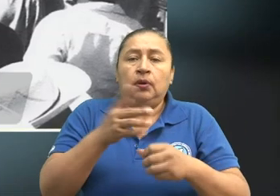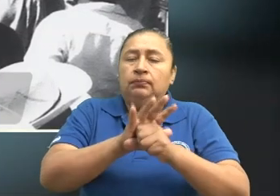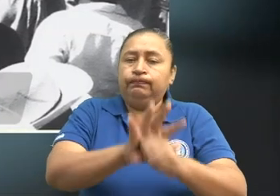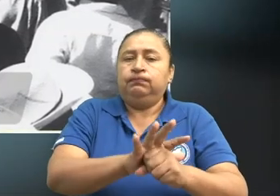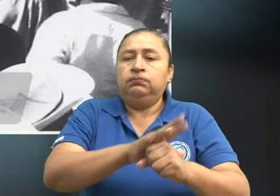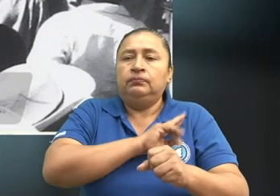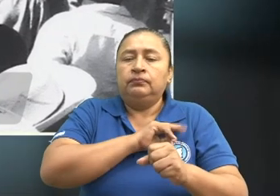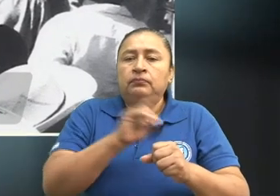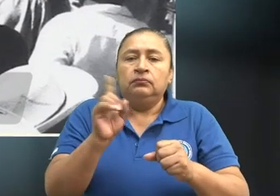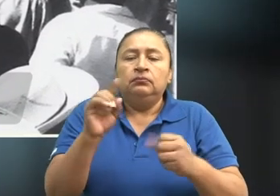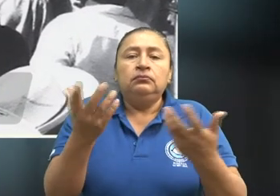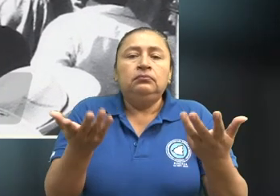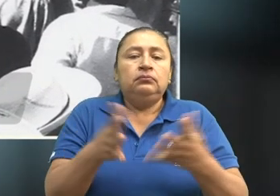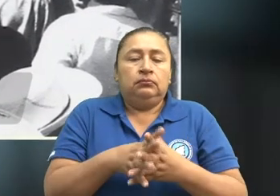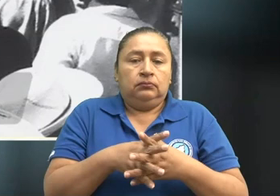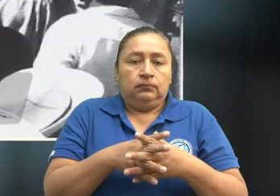que, digamos, no es